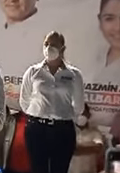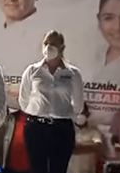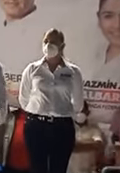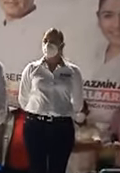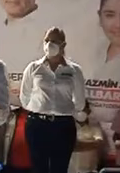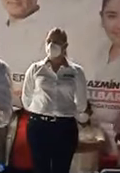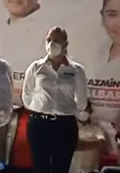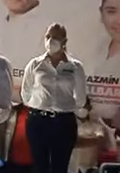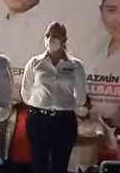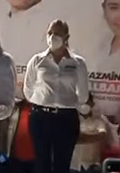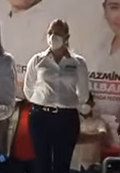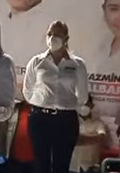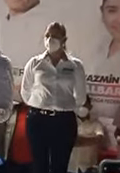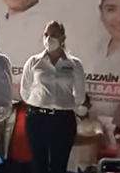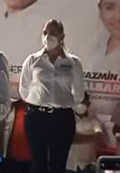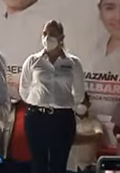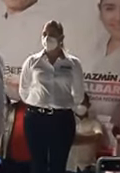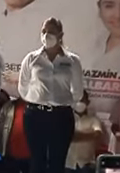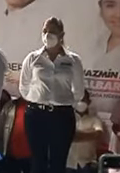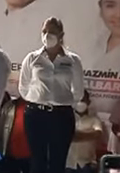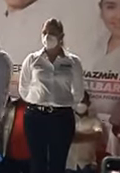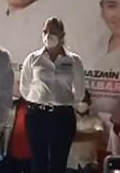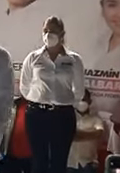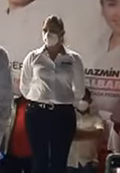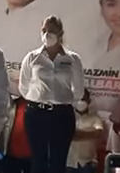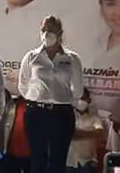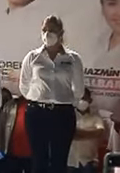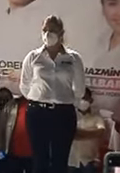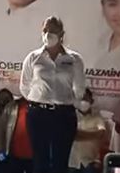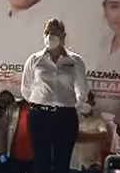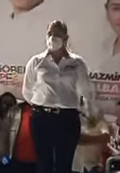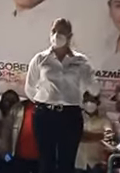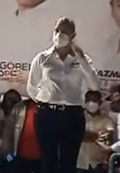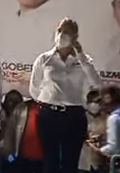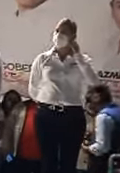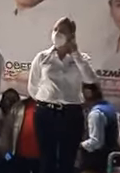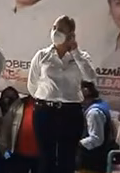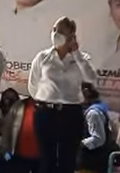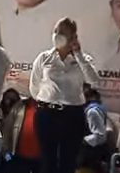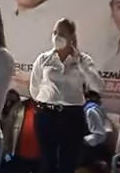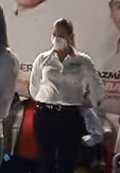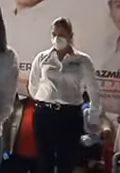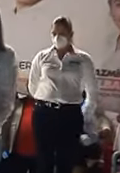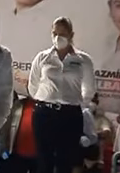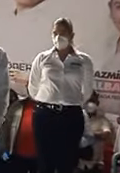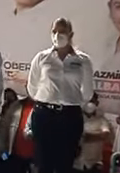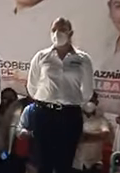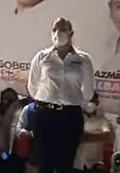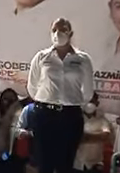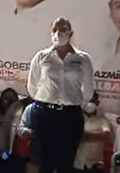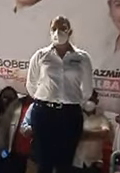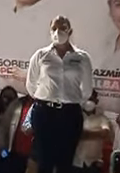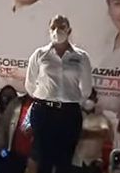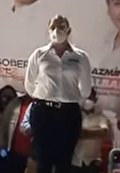Asimismo, saludo con respeto y cariño a mi amigo, el licenciado Rigoberto,